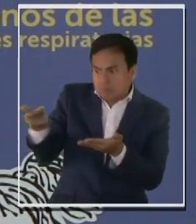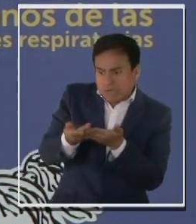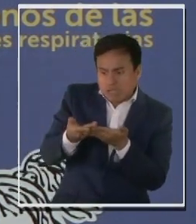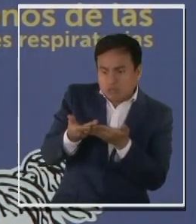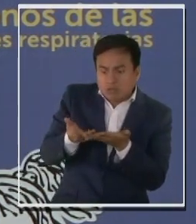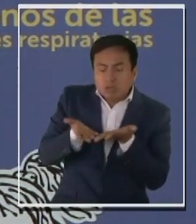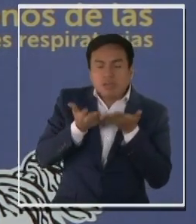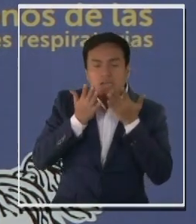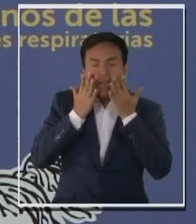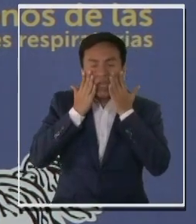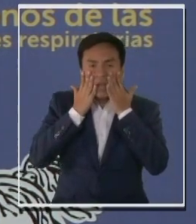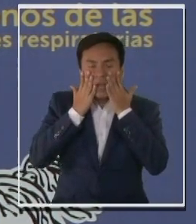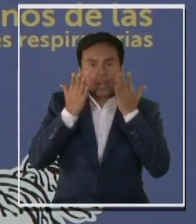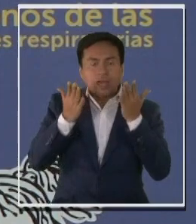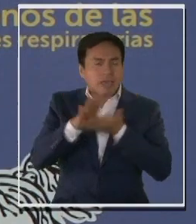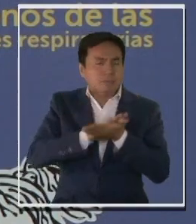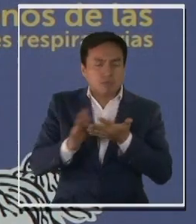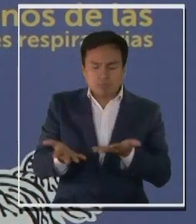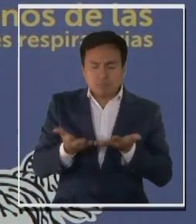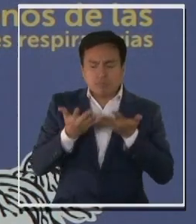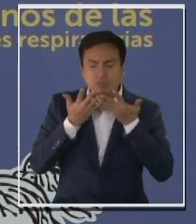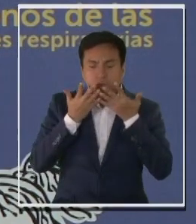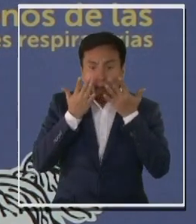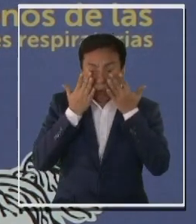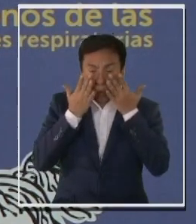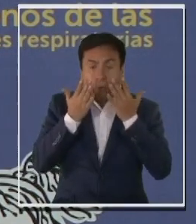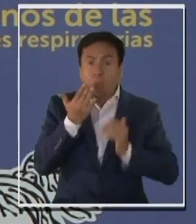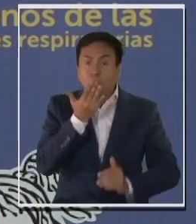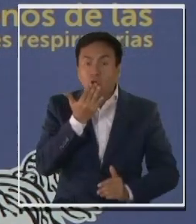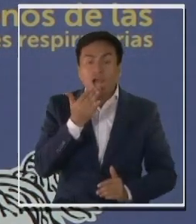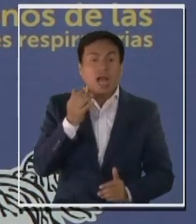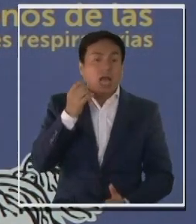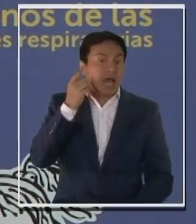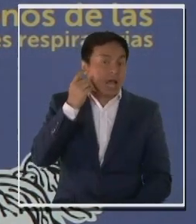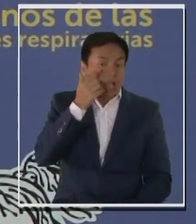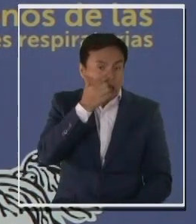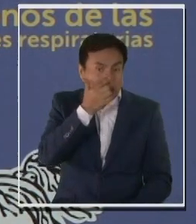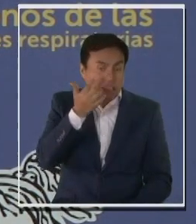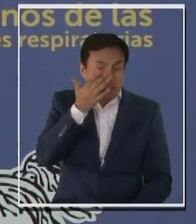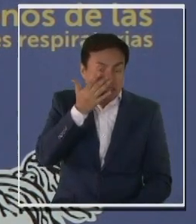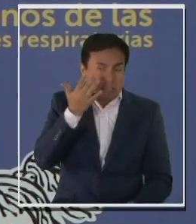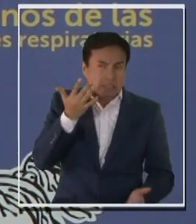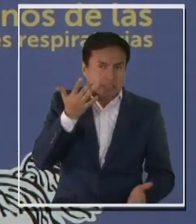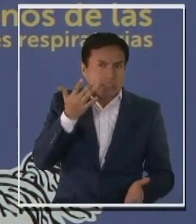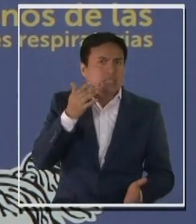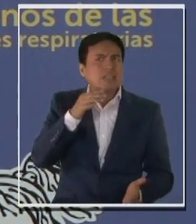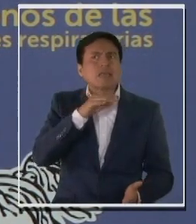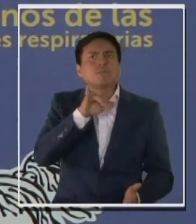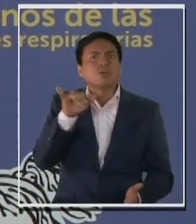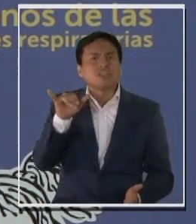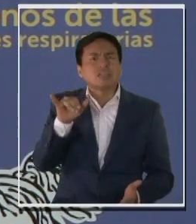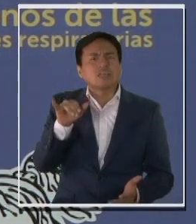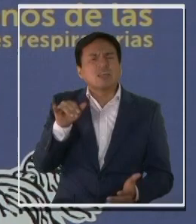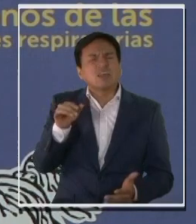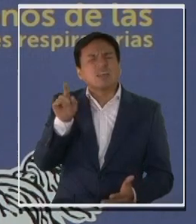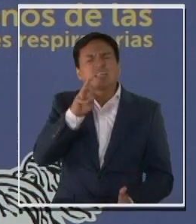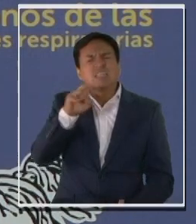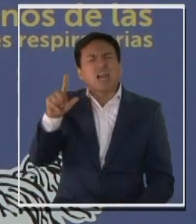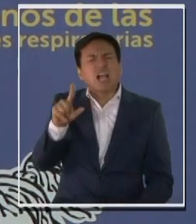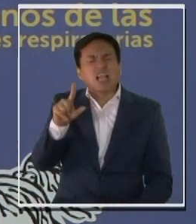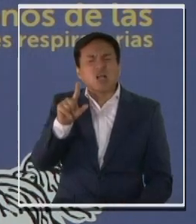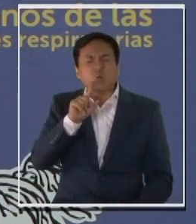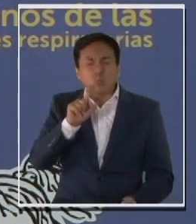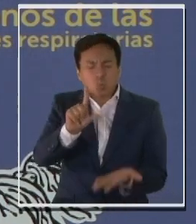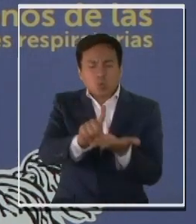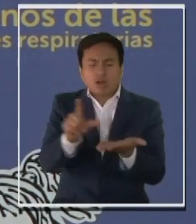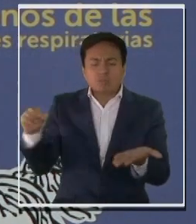tocamos la cara las o los ojos la boca la nariz también el virus respiratorio esencial se mantiene en